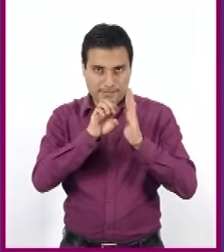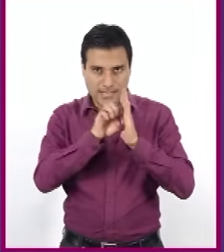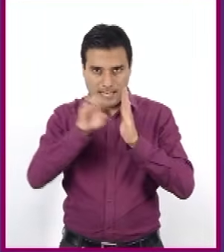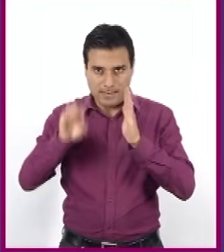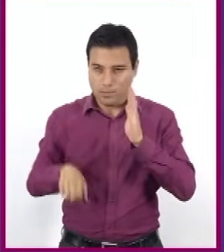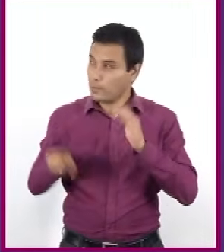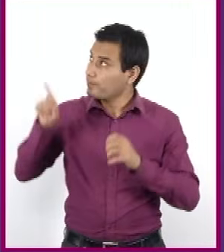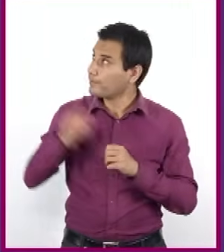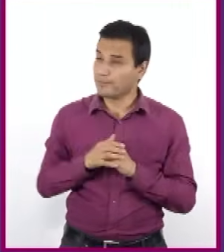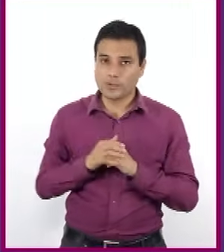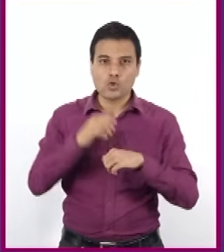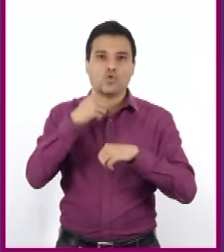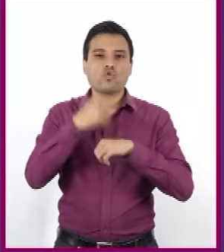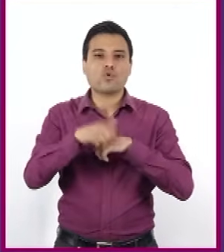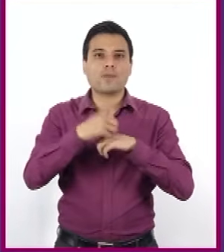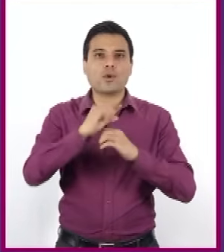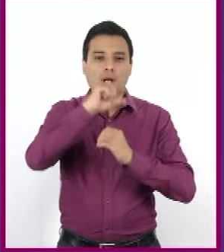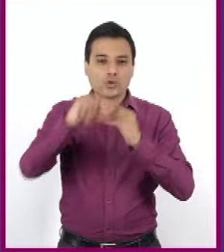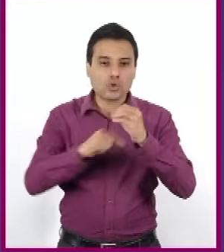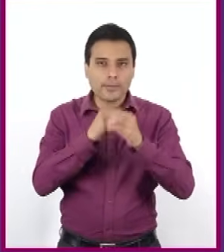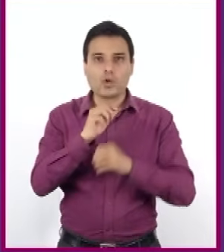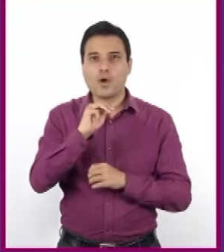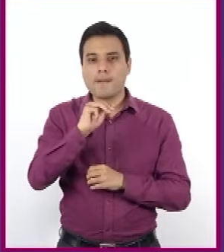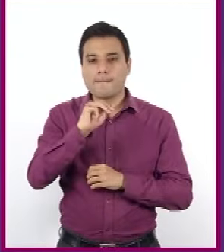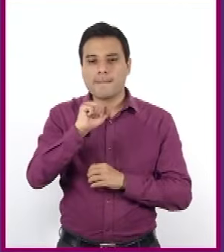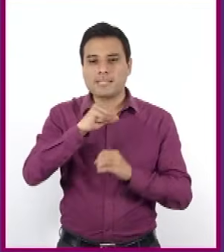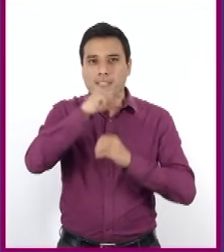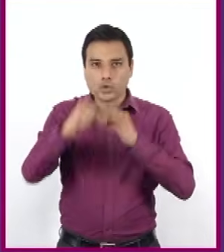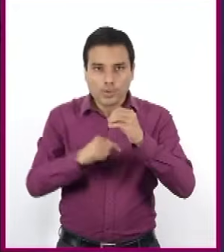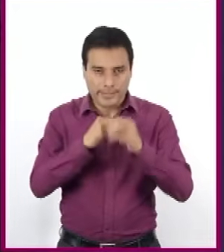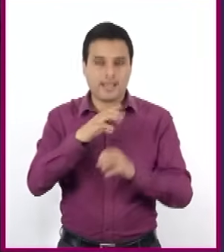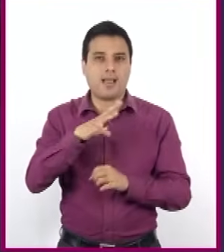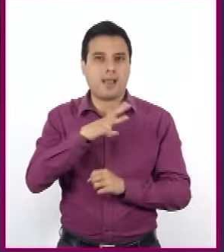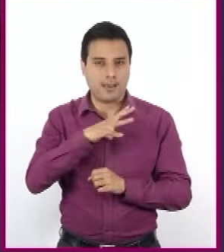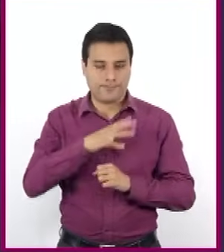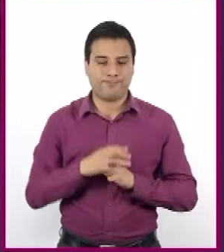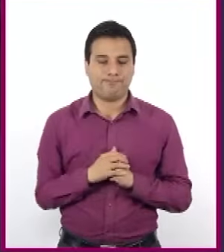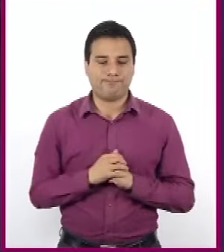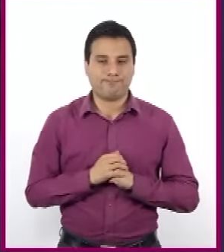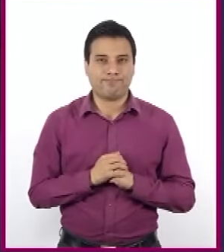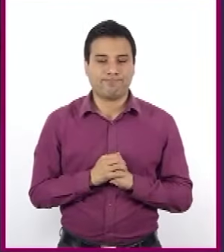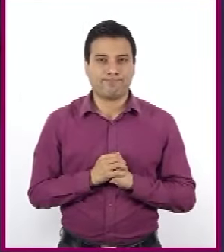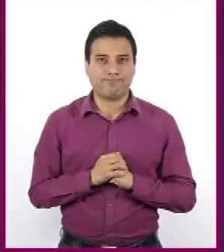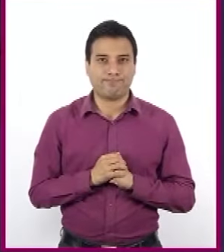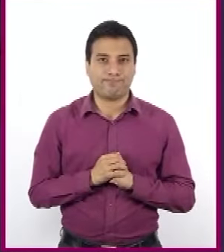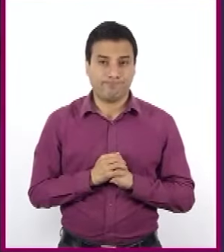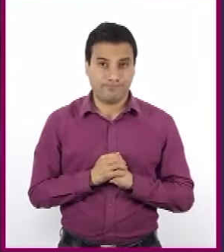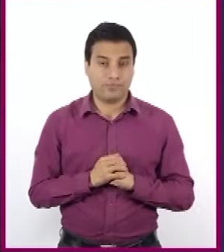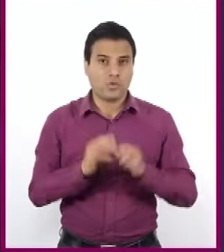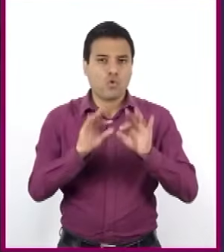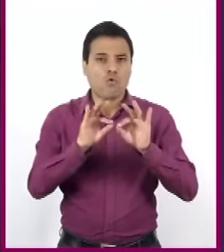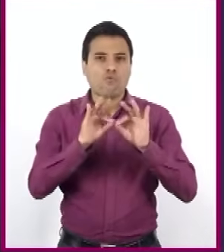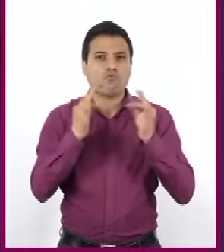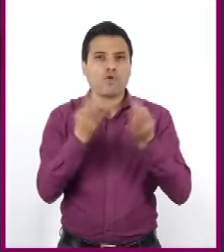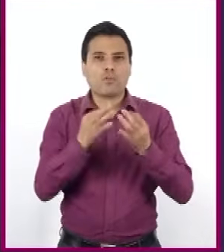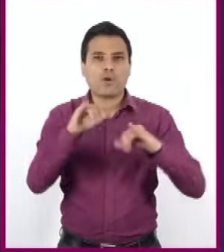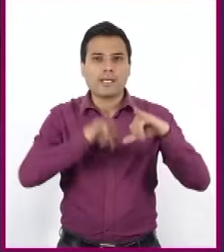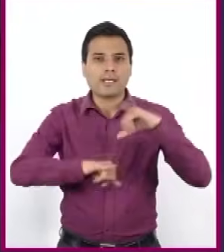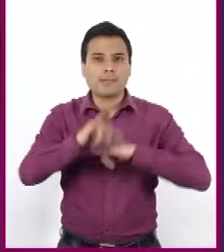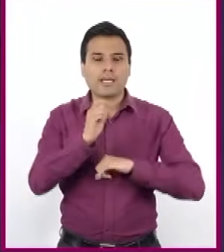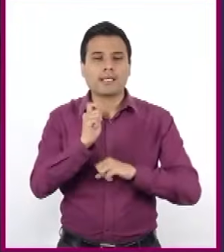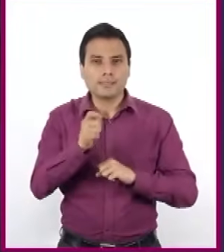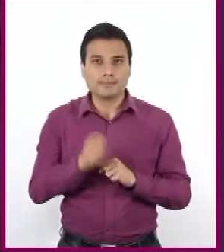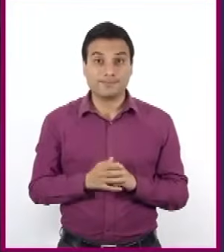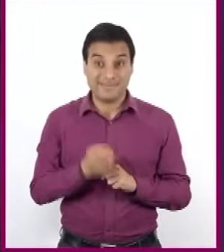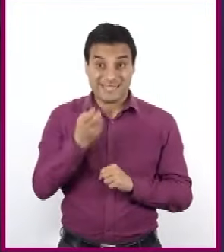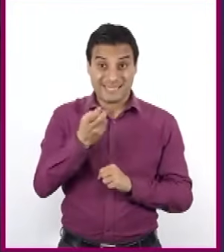el número atómico y la masa atómica, entre otros datos. Por lo tanto, la fórmula química nos indica que esta